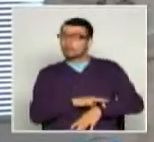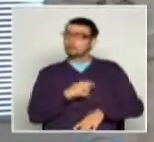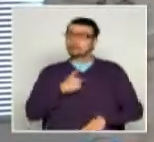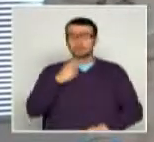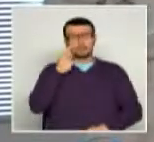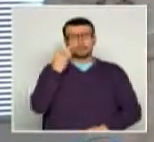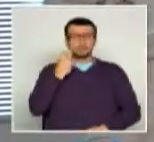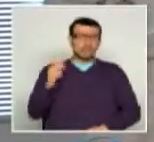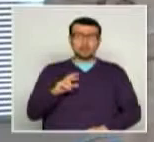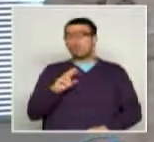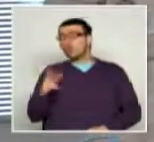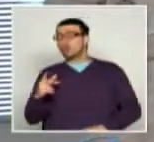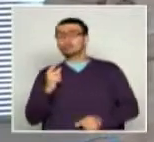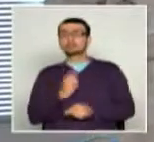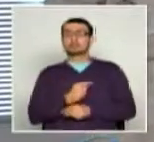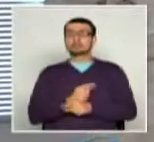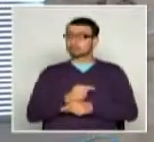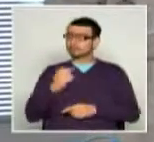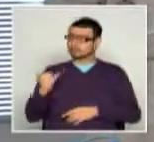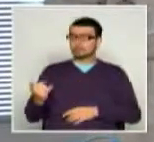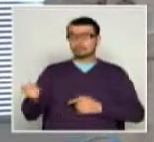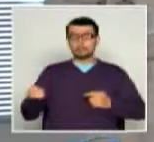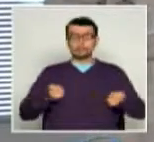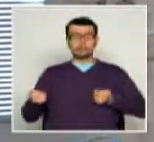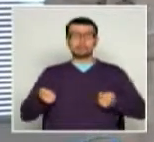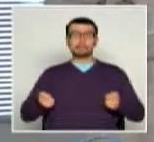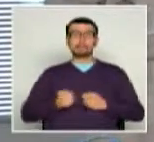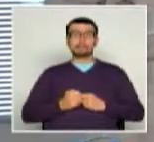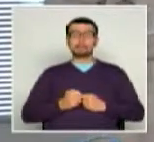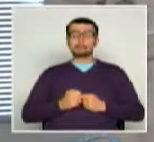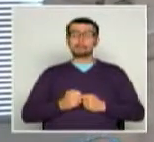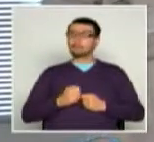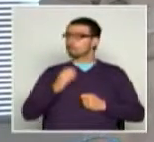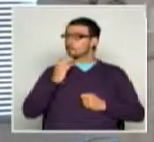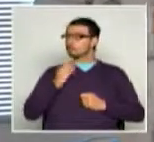cosa, y tuvo resultados maravillosos. No es que